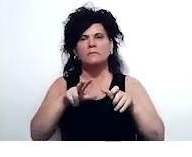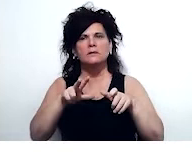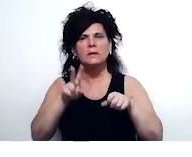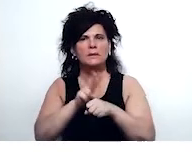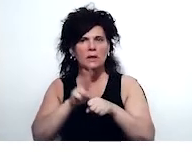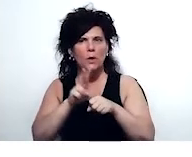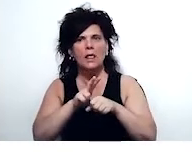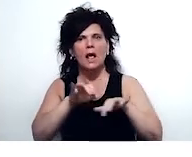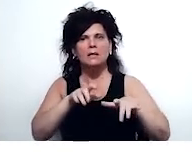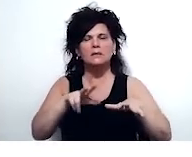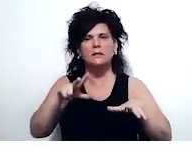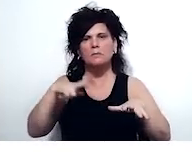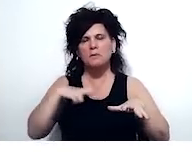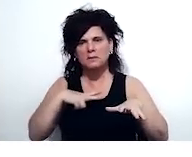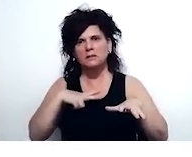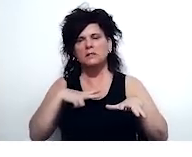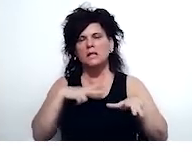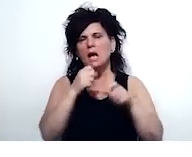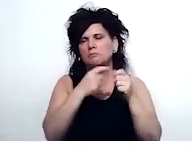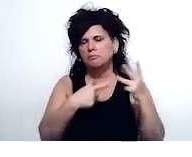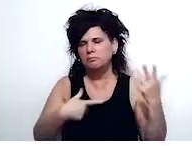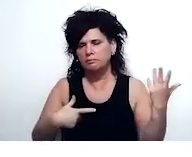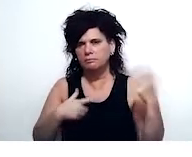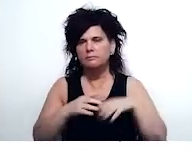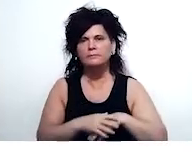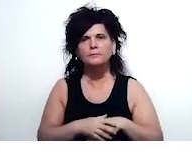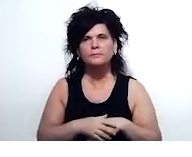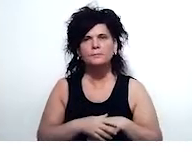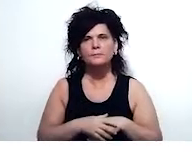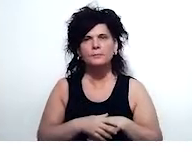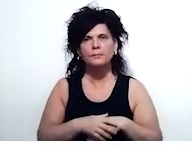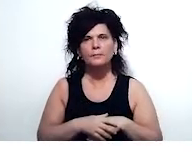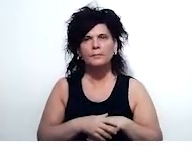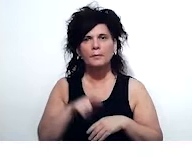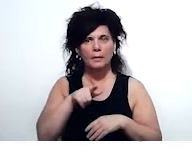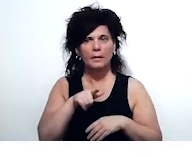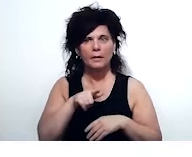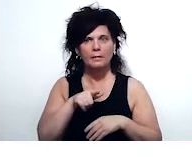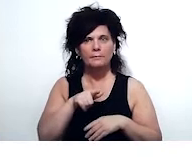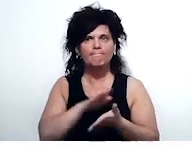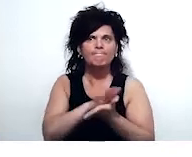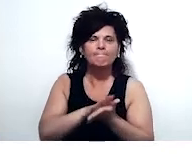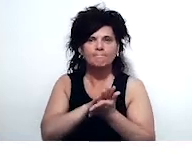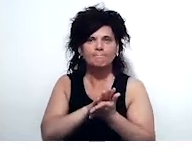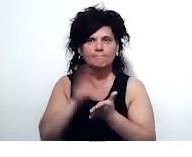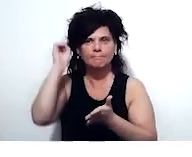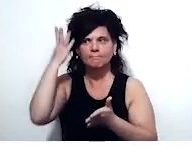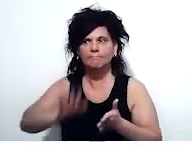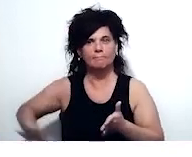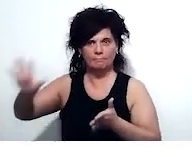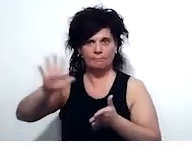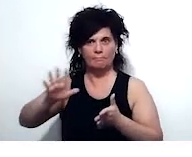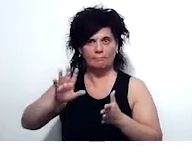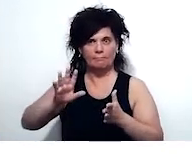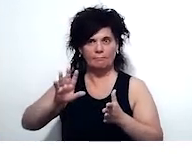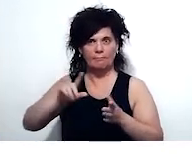a privacidad, a inteligencia artificial, ese tema nos interesa. Entonces, en el caso de la ruralidad, 8